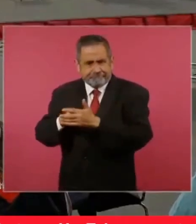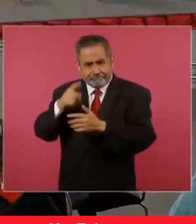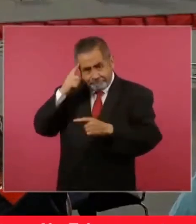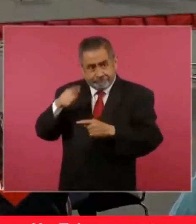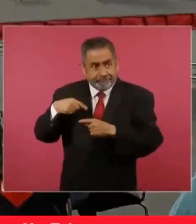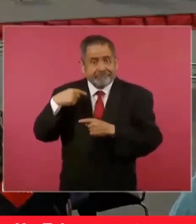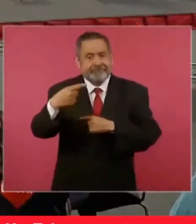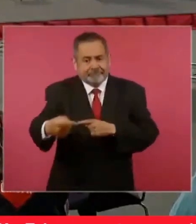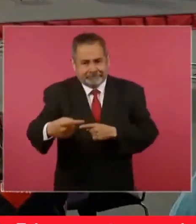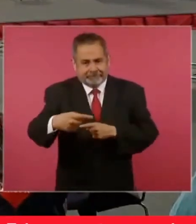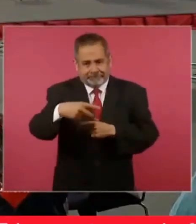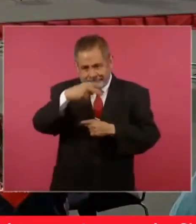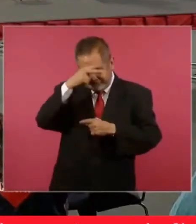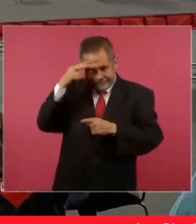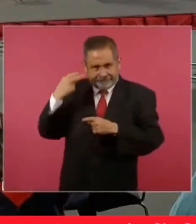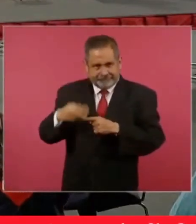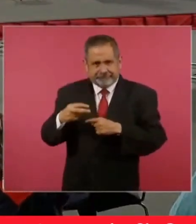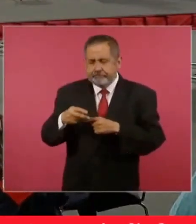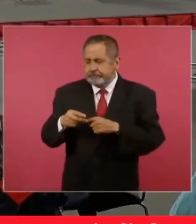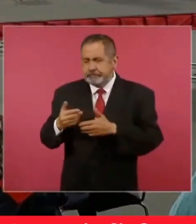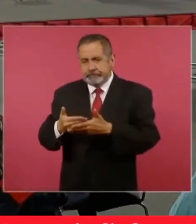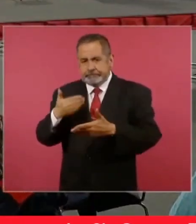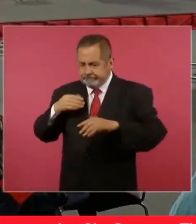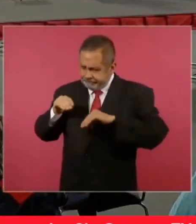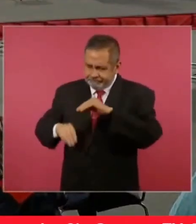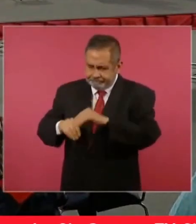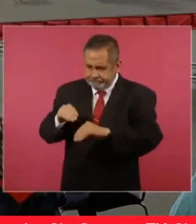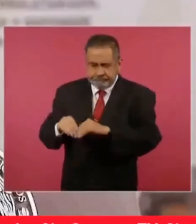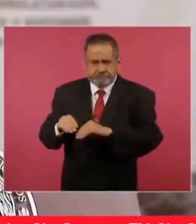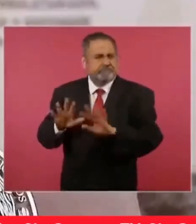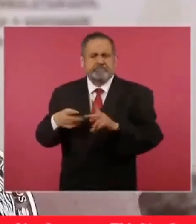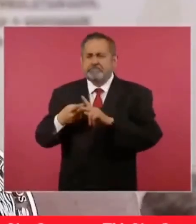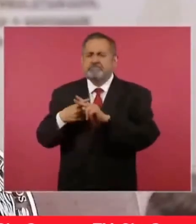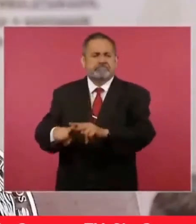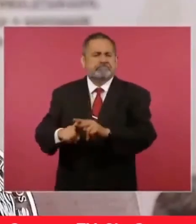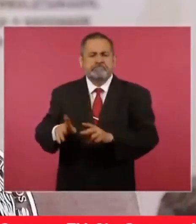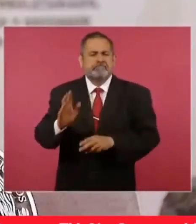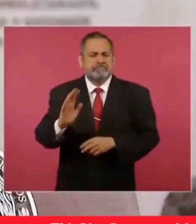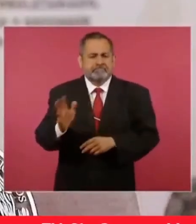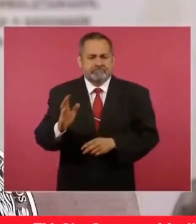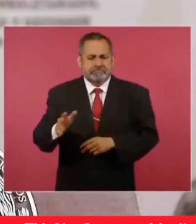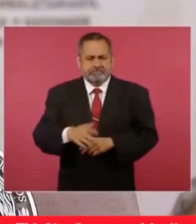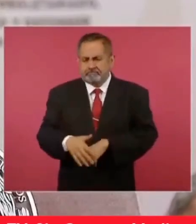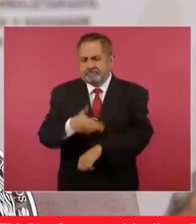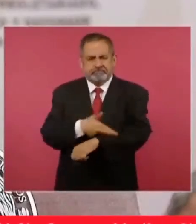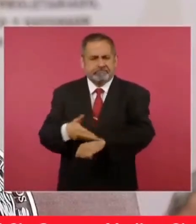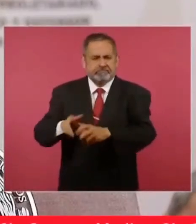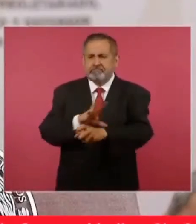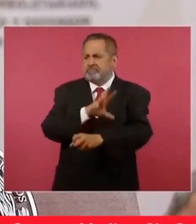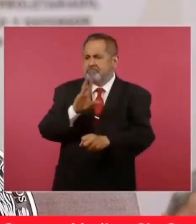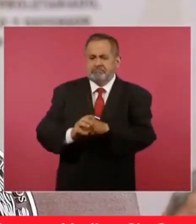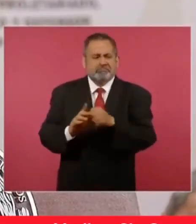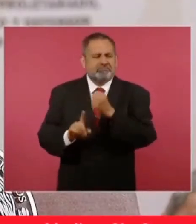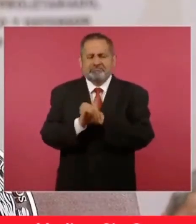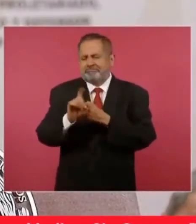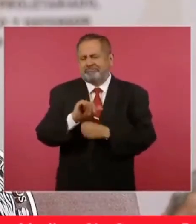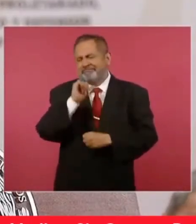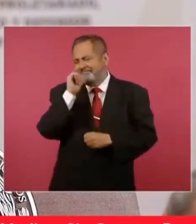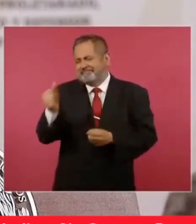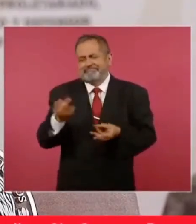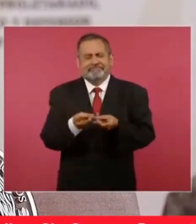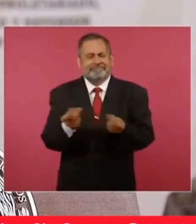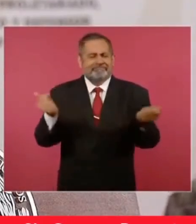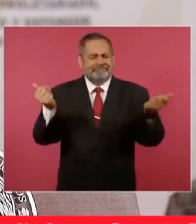verano que se adelantó 3 meses, entraron en operación y ya resolvimos total el problema.